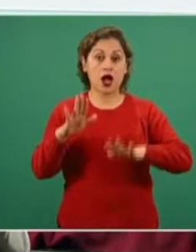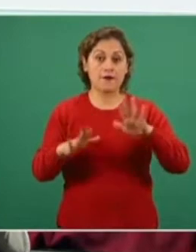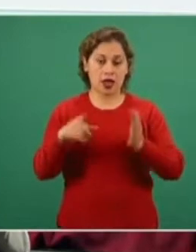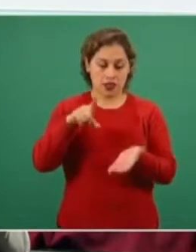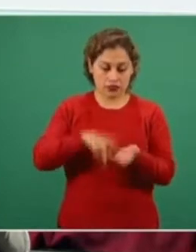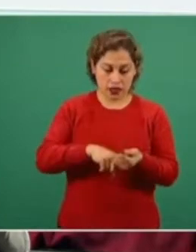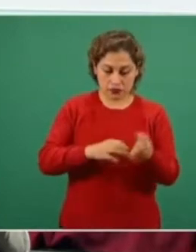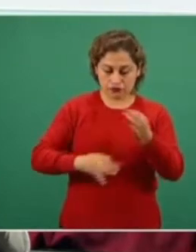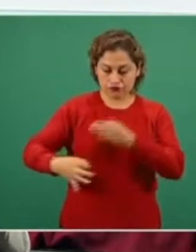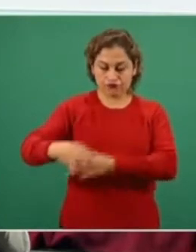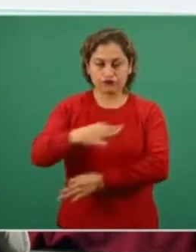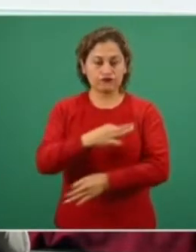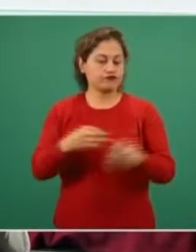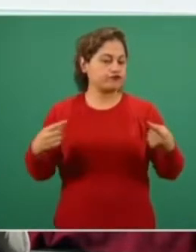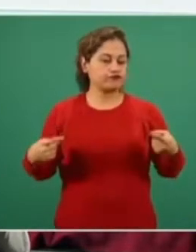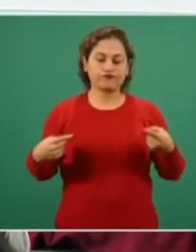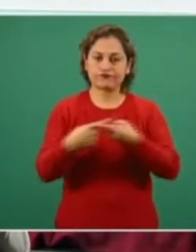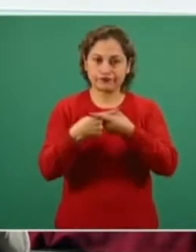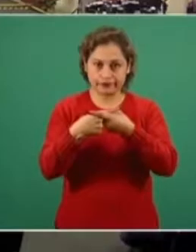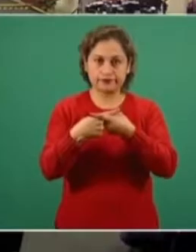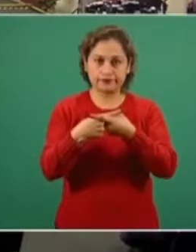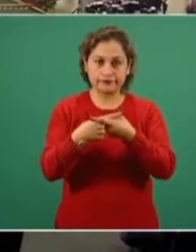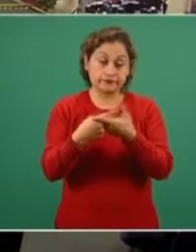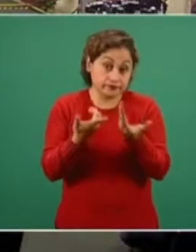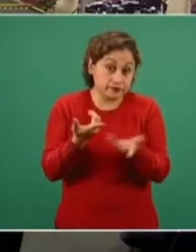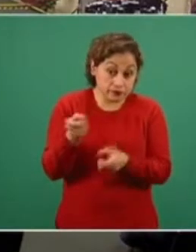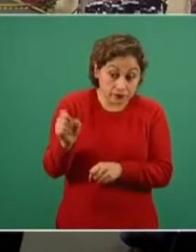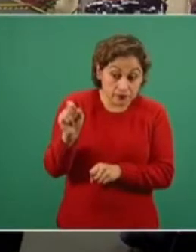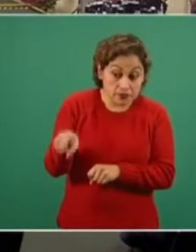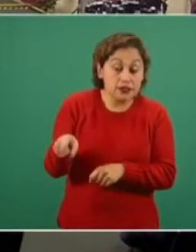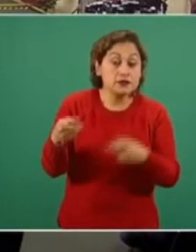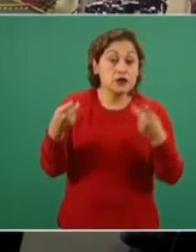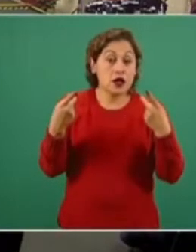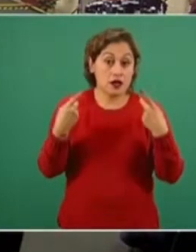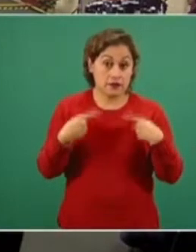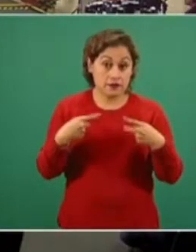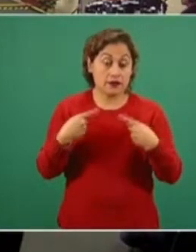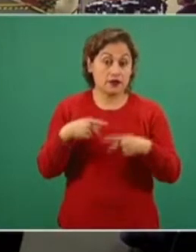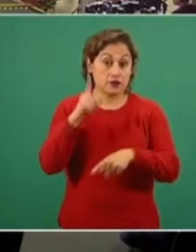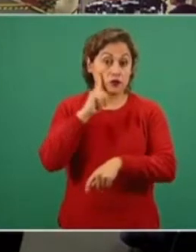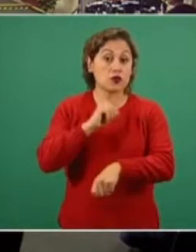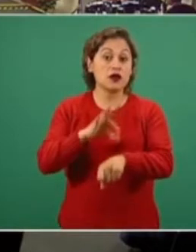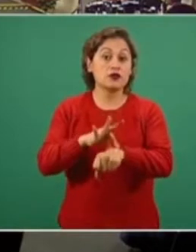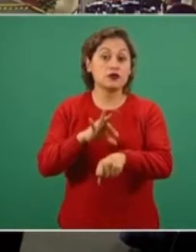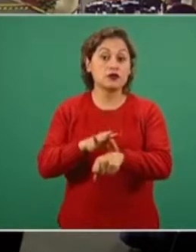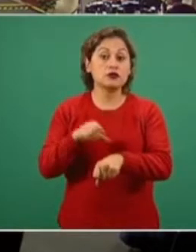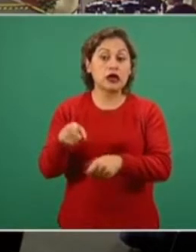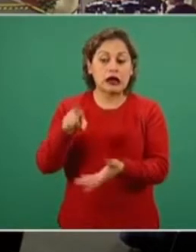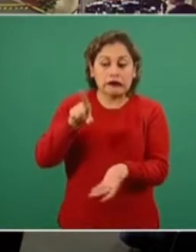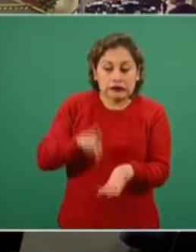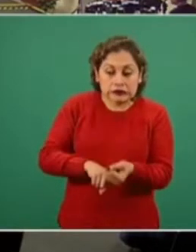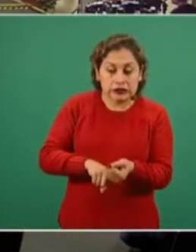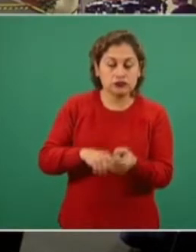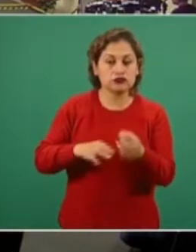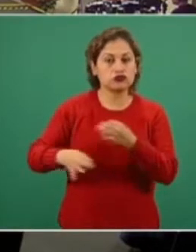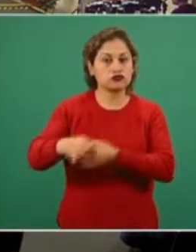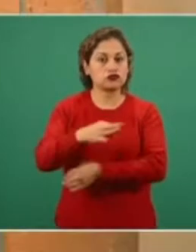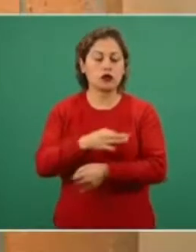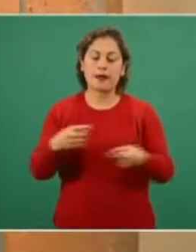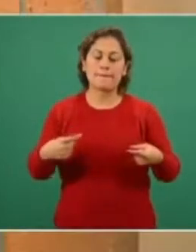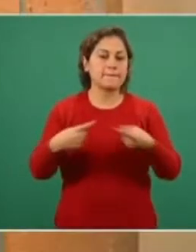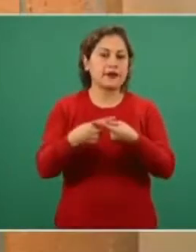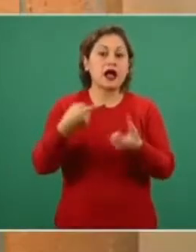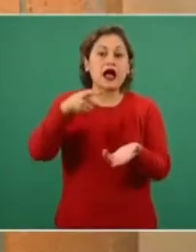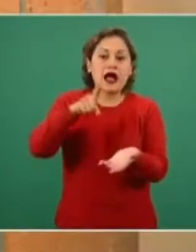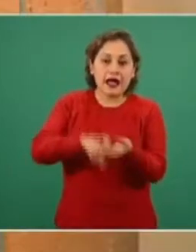alérgica o de este tipo, que se pueda sospechar una reacción mediada por anticuerpos, se encuentran en el plasma. Lo